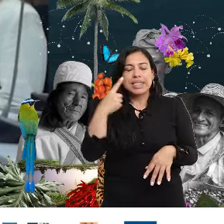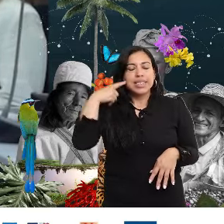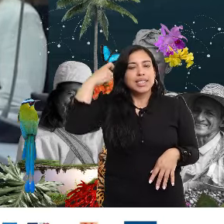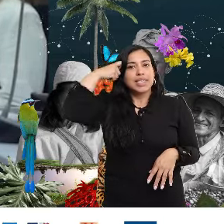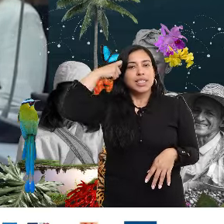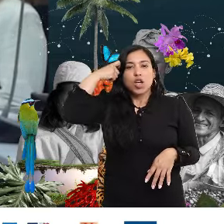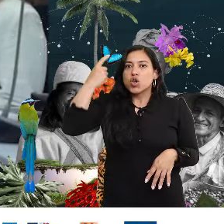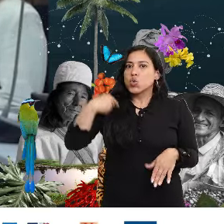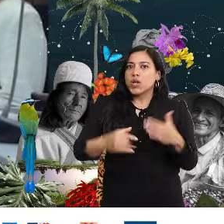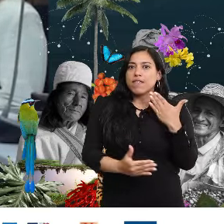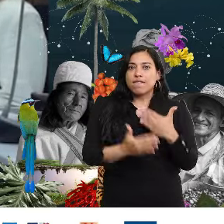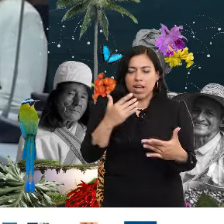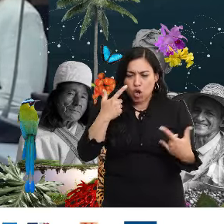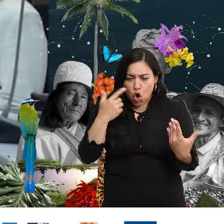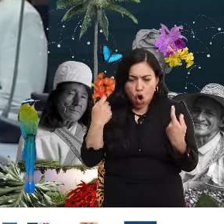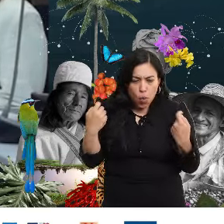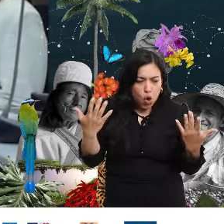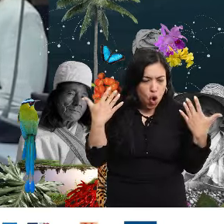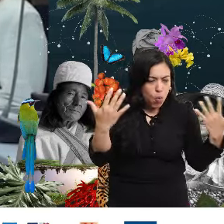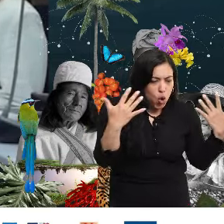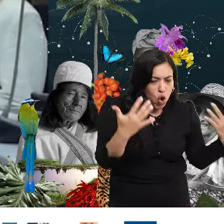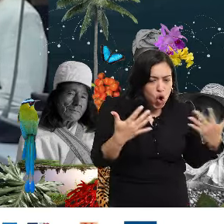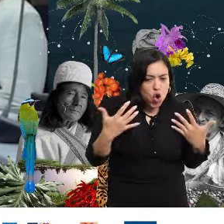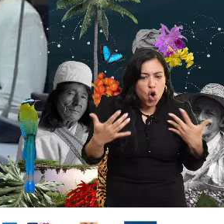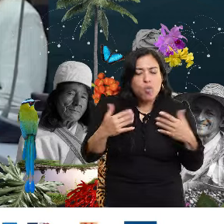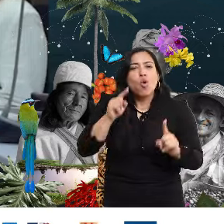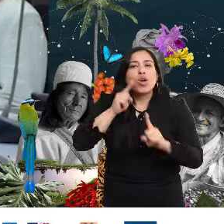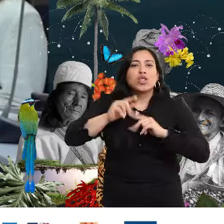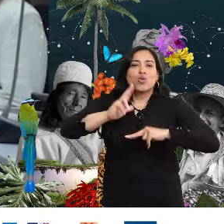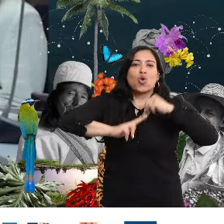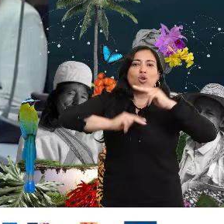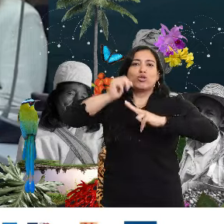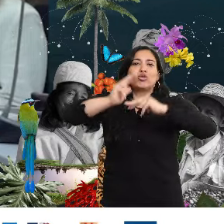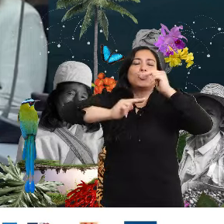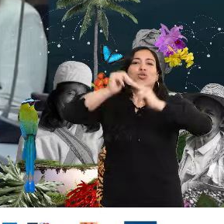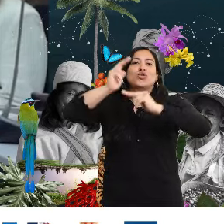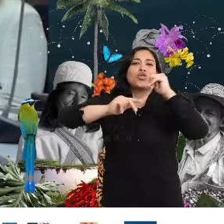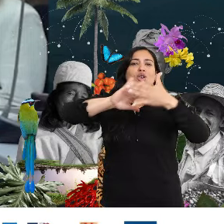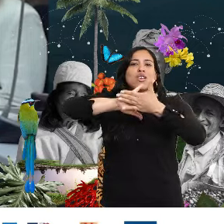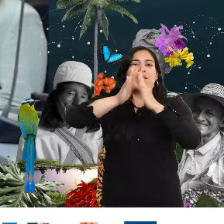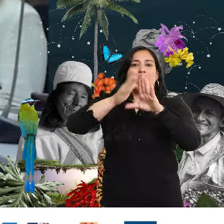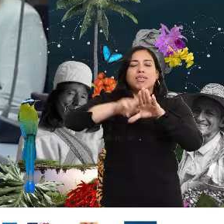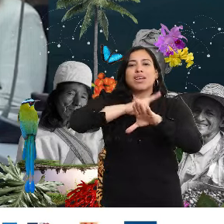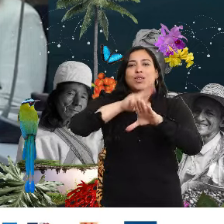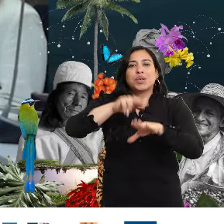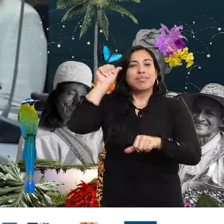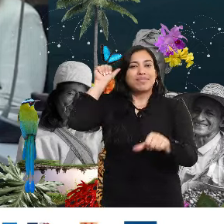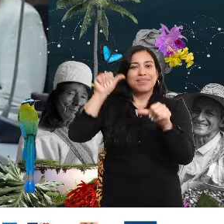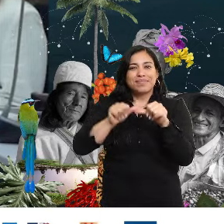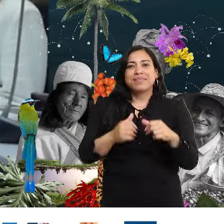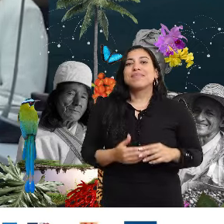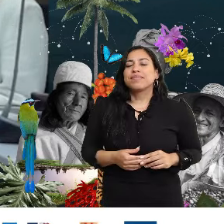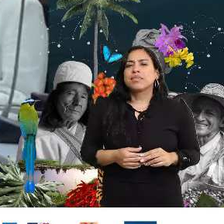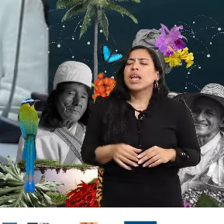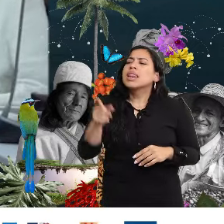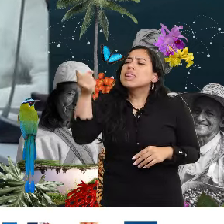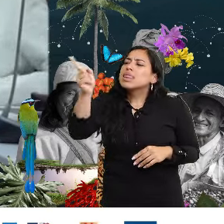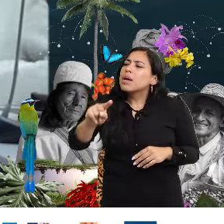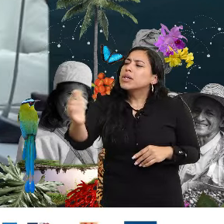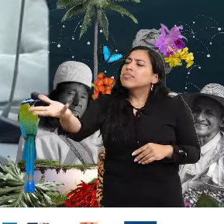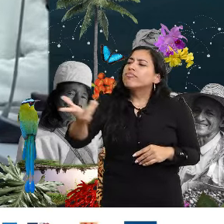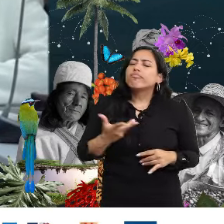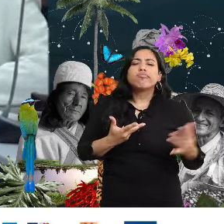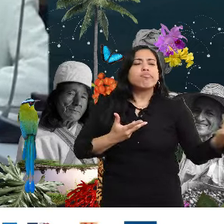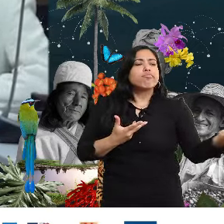esta negociación para la construcción de paz con la naturaleza. Y escucharla también